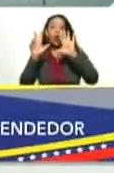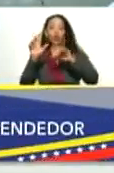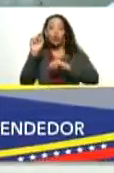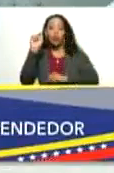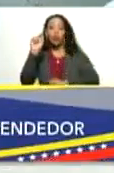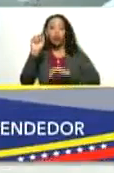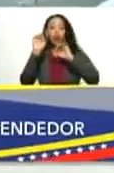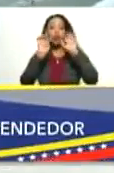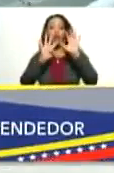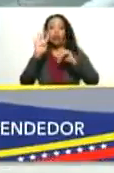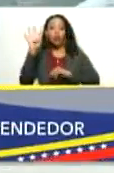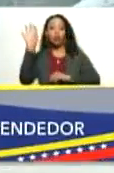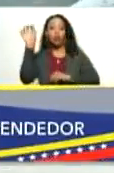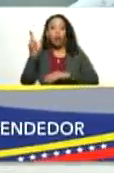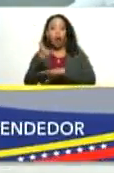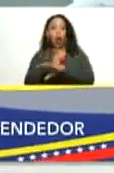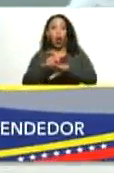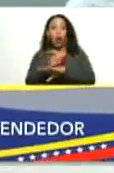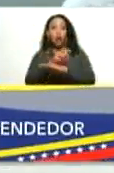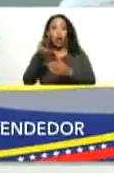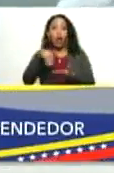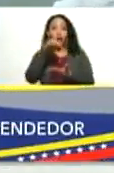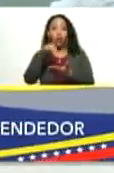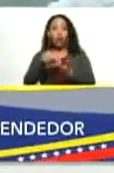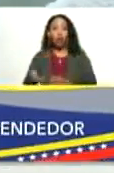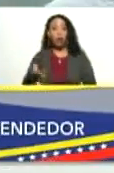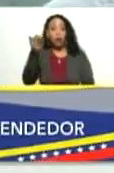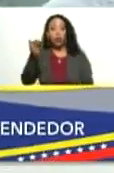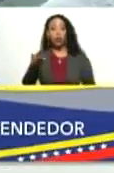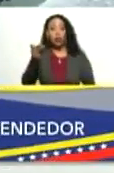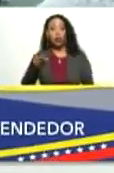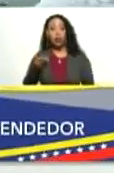78,94% señalaron que el gobierno nacional, importante,